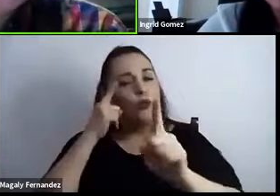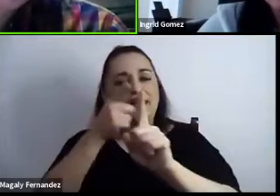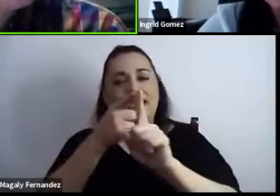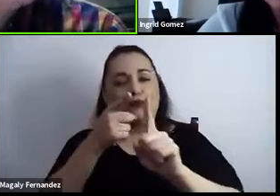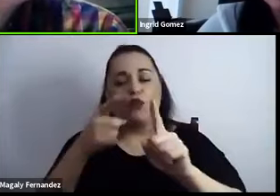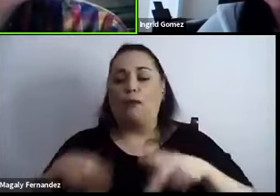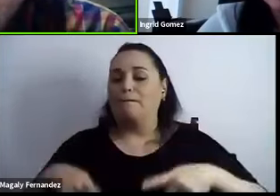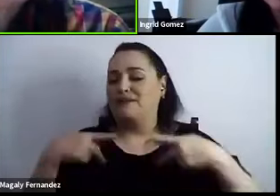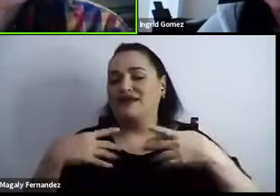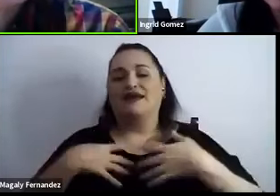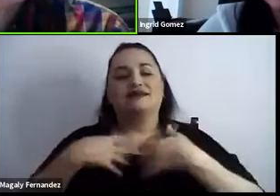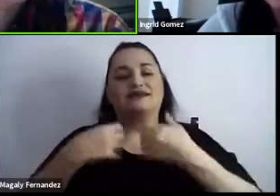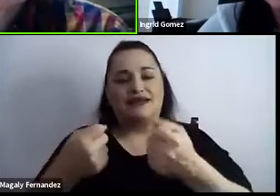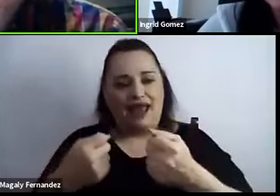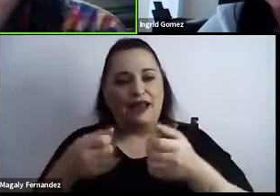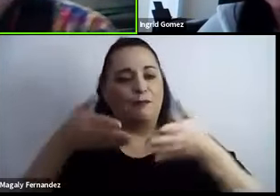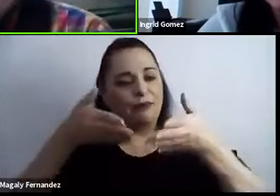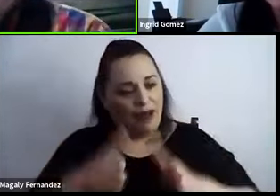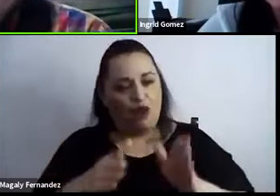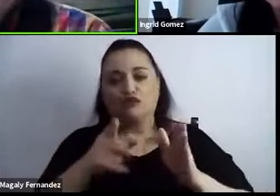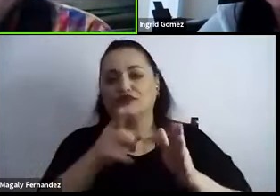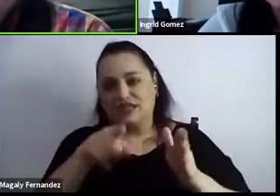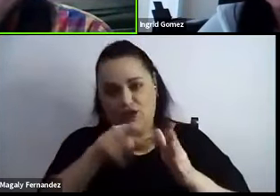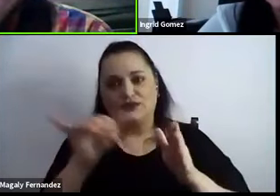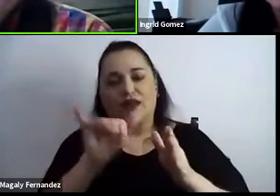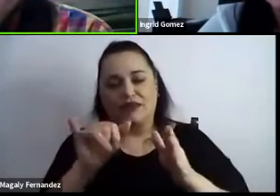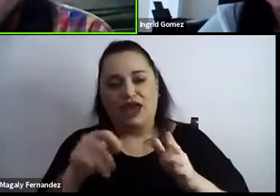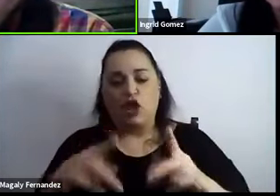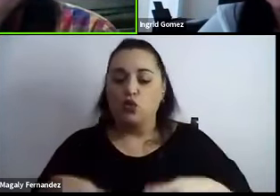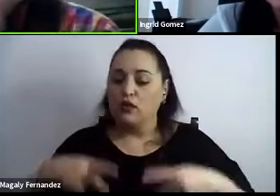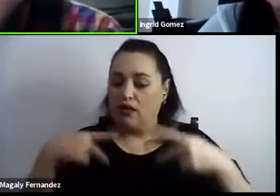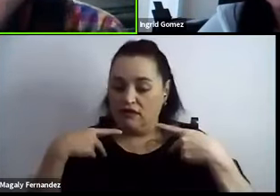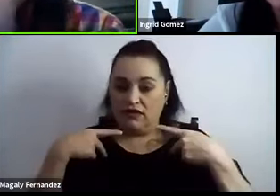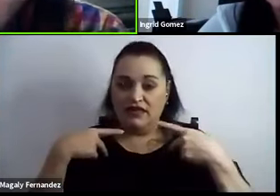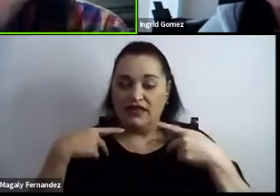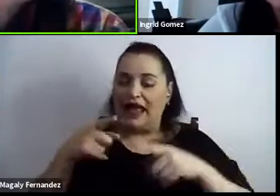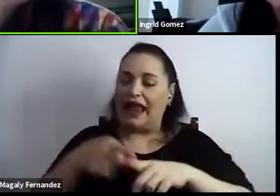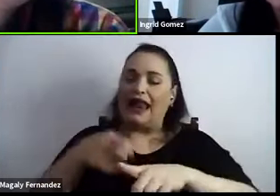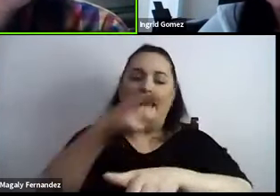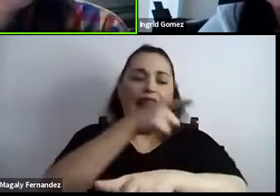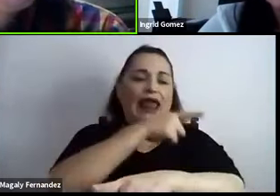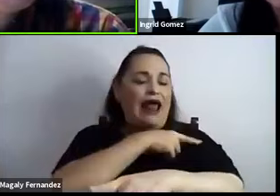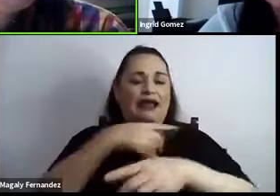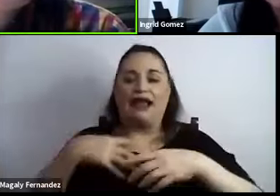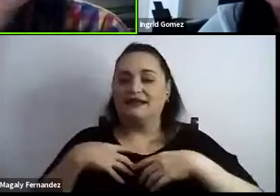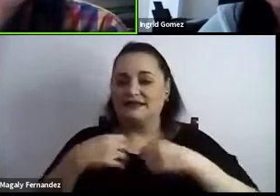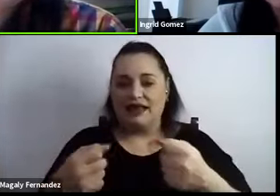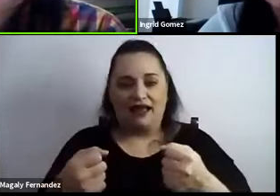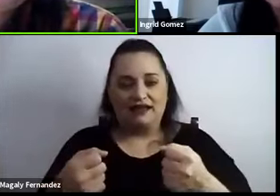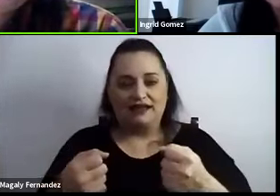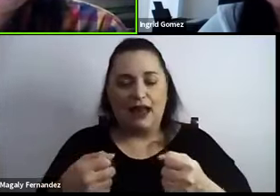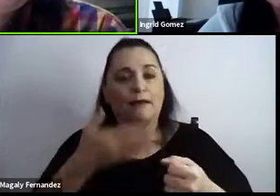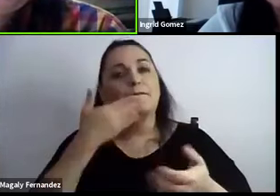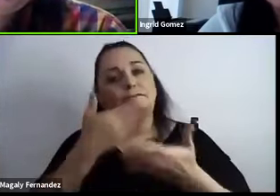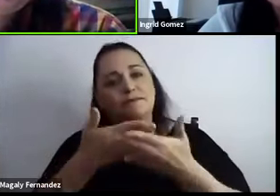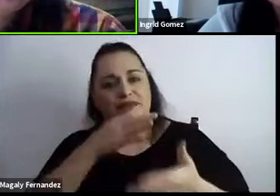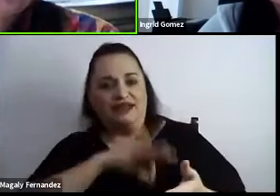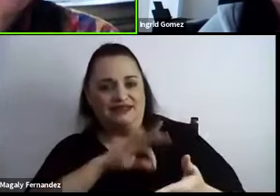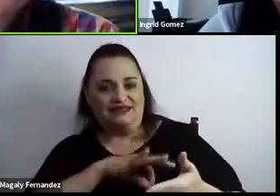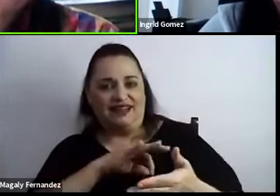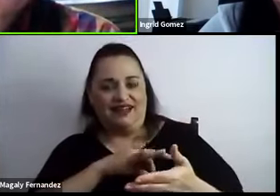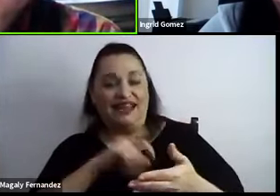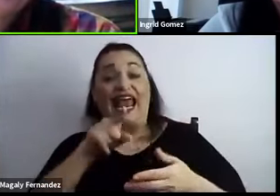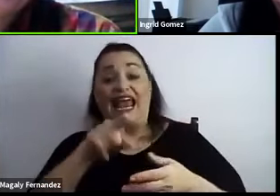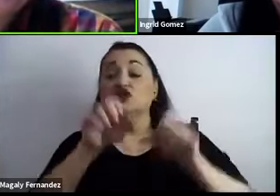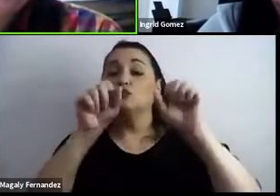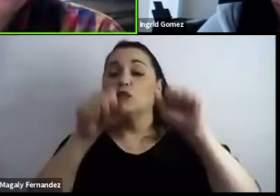sana para ellos y para sus hijos, ¿verdad? Y una vida larga y sana en bienestar. Eso se